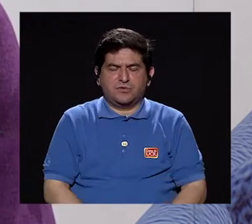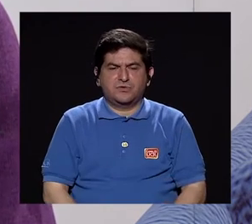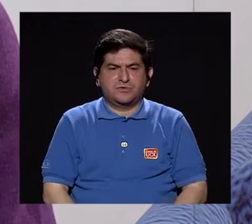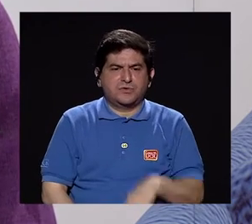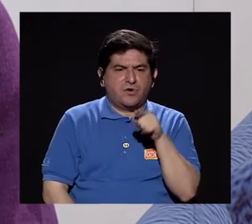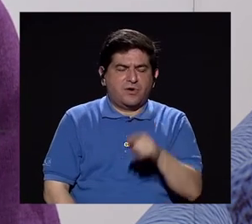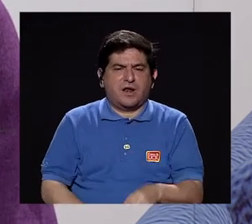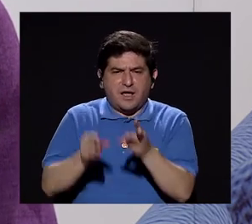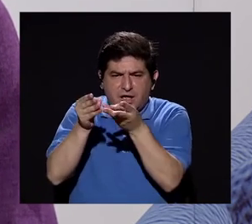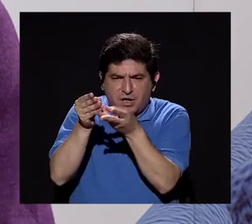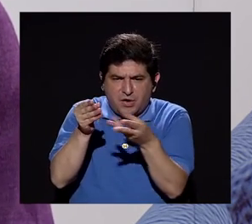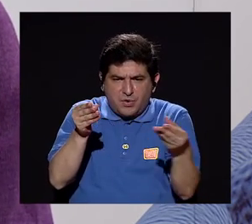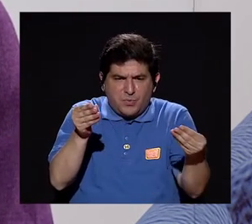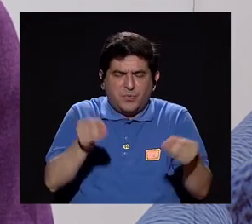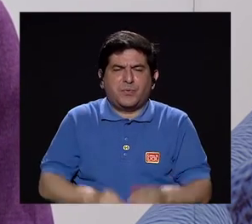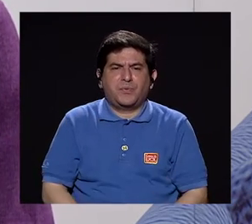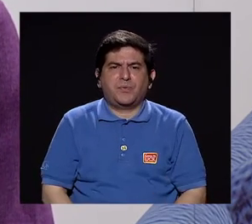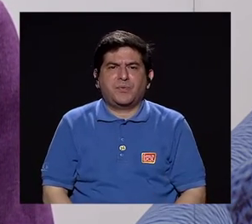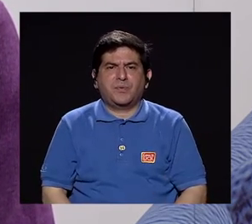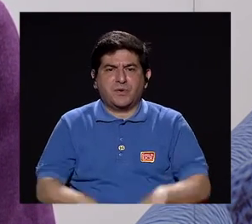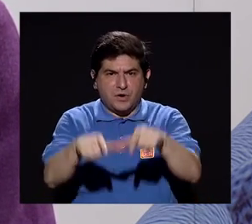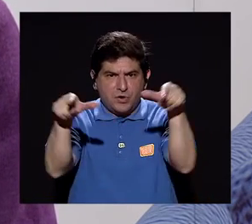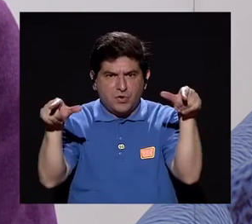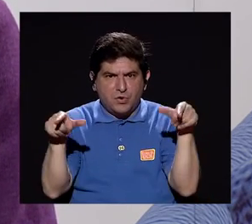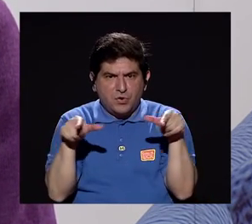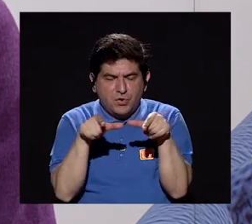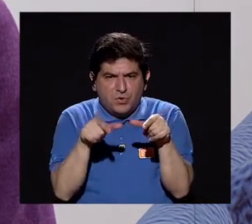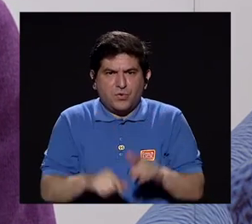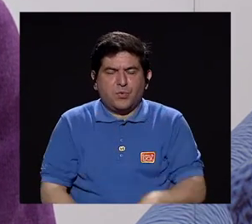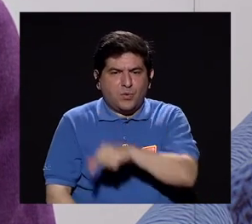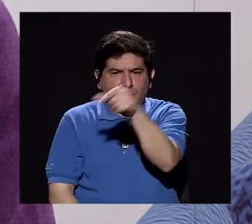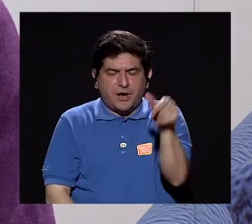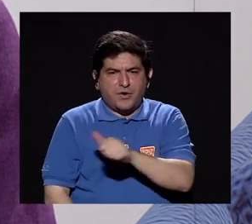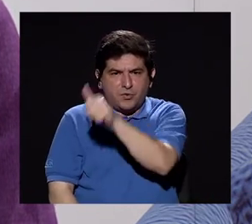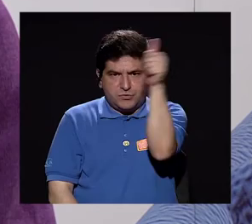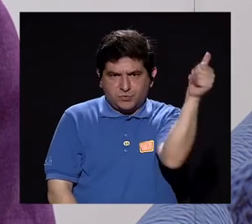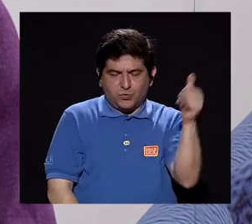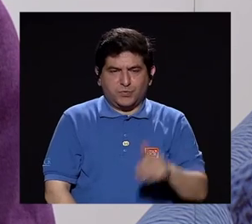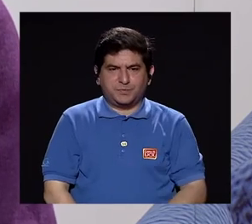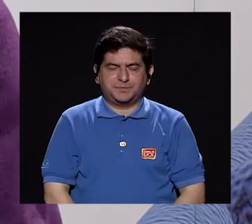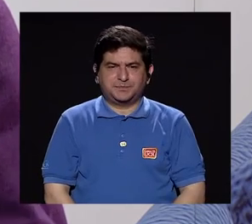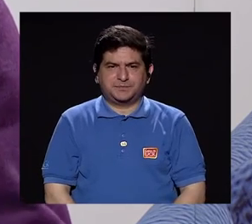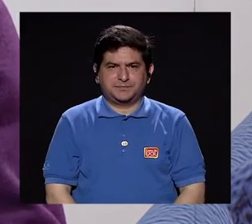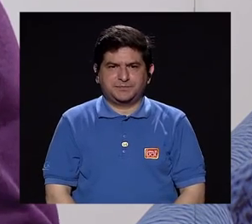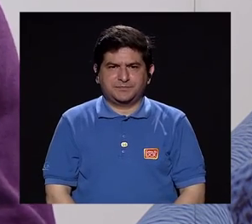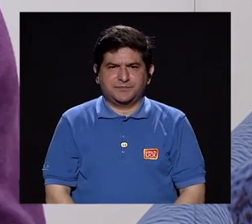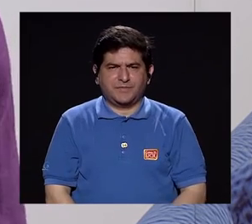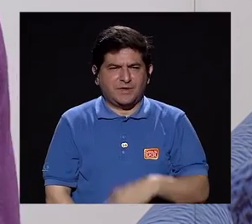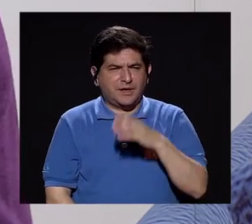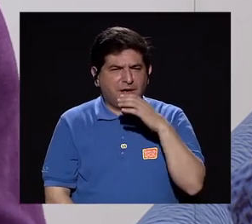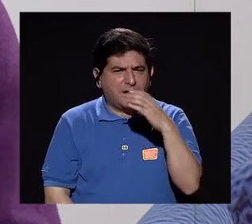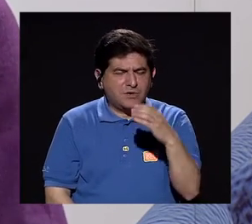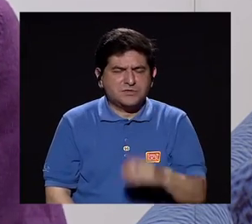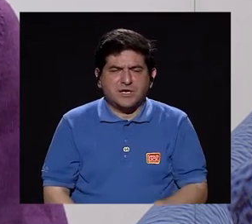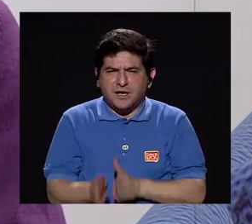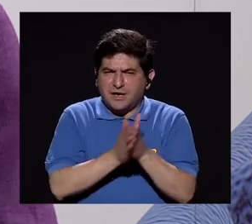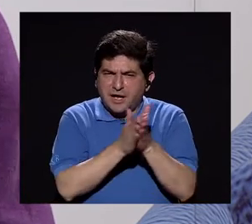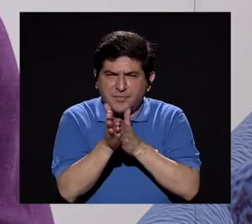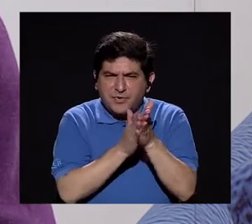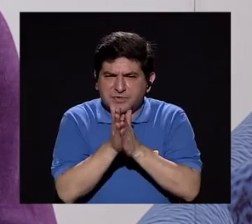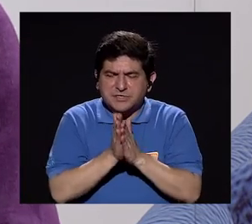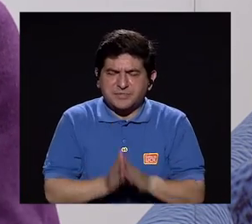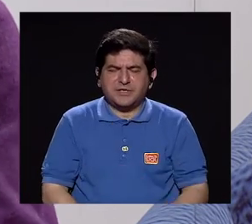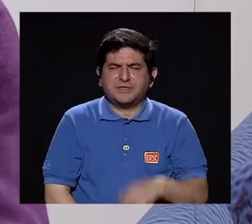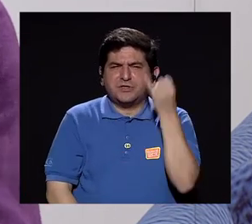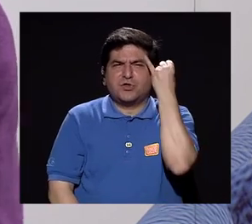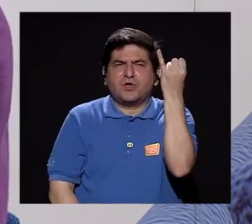control de los efluentes de la planta de tratamiento de lixiviados en este río azul puedes recomendar opciones de